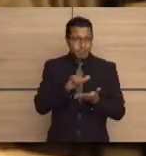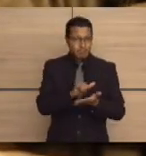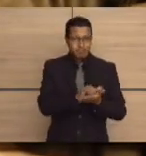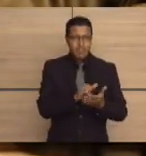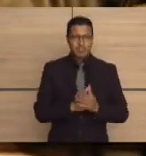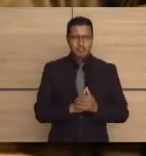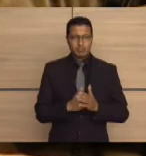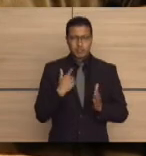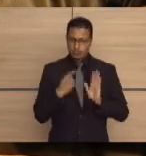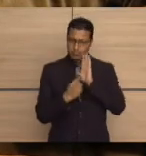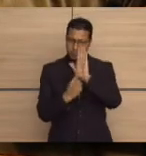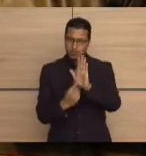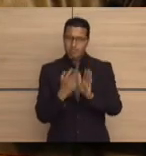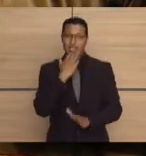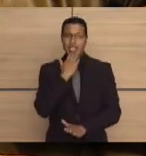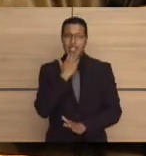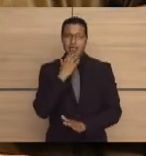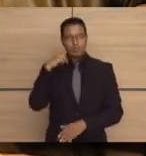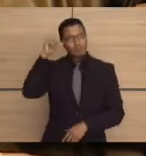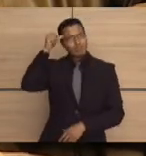Traería yo un ejemplo valioso.